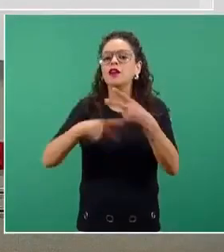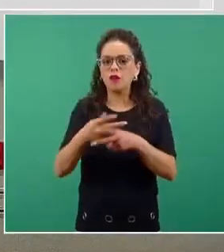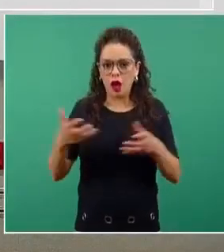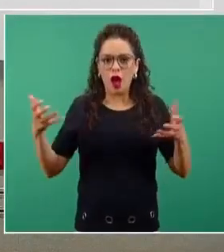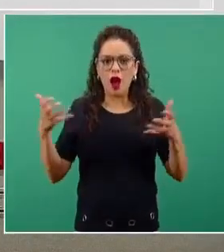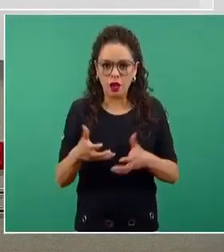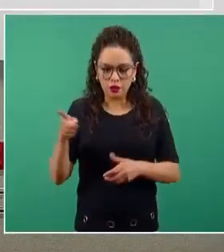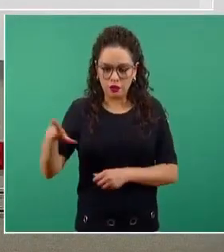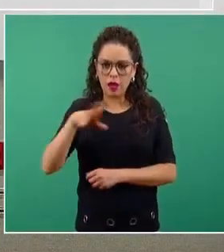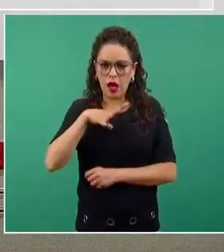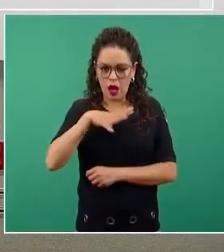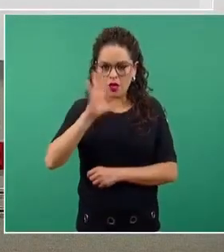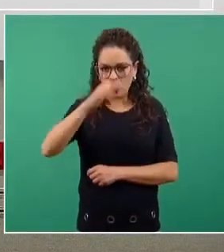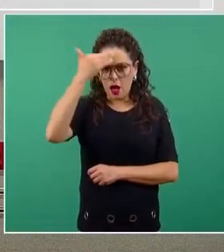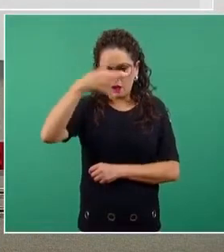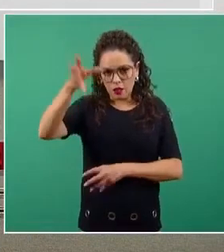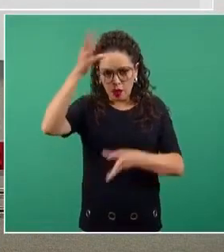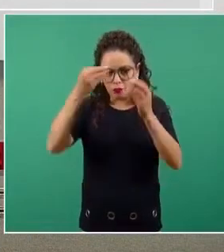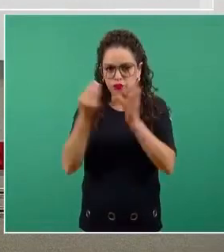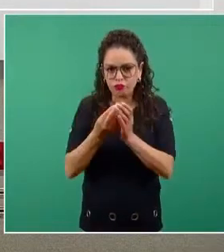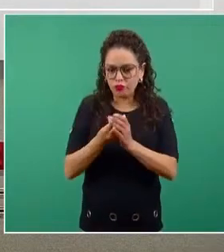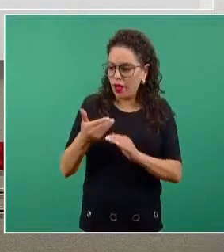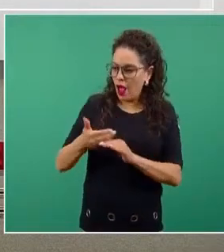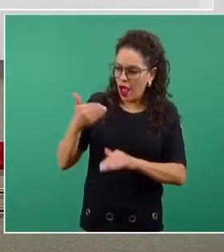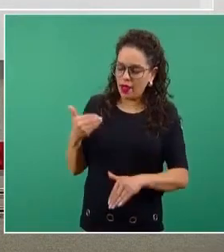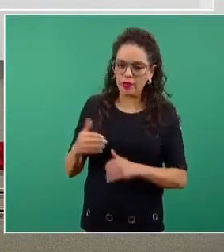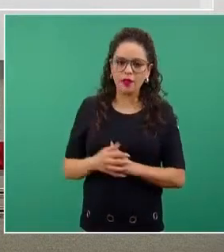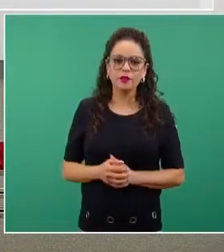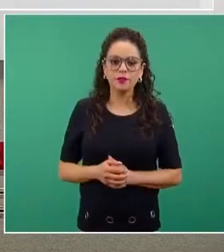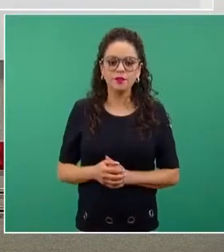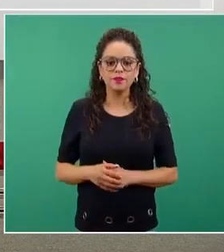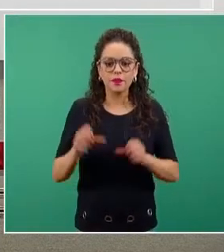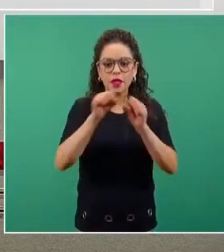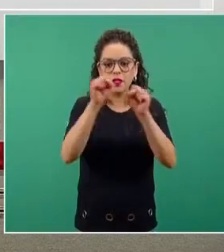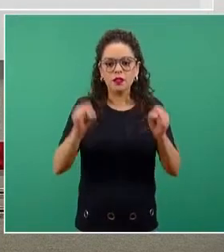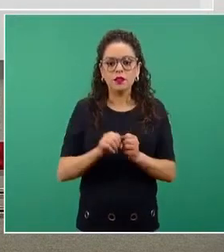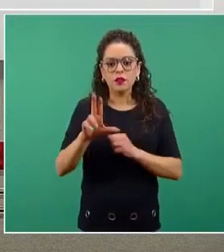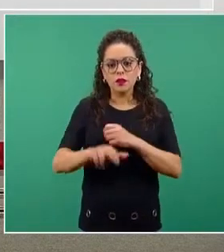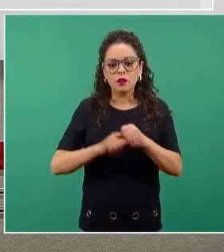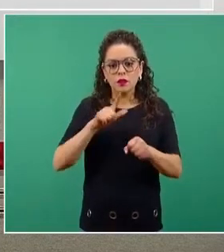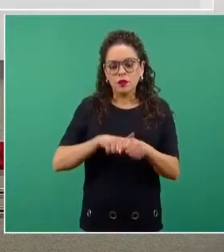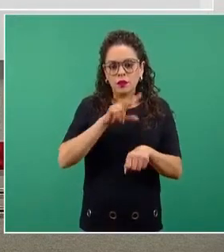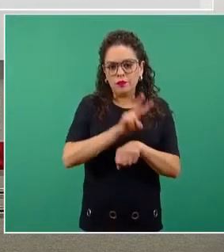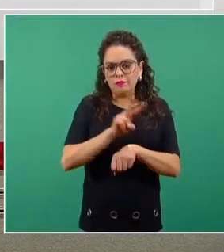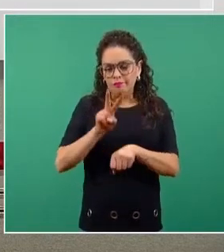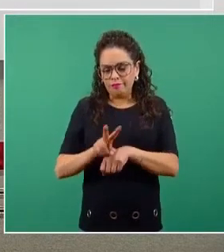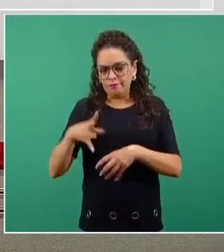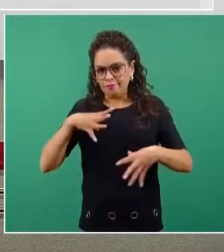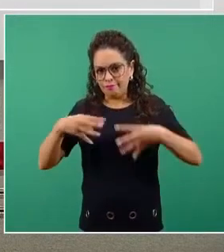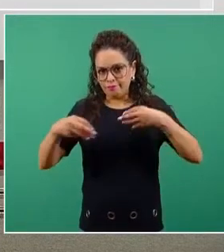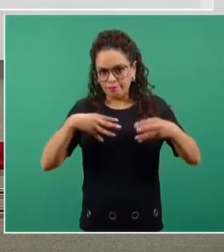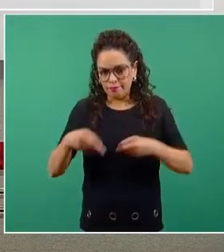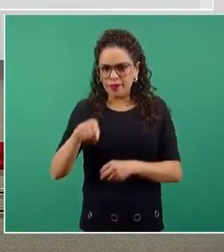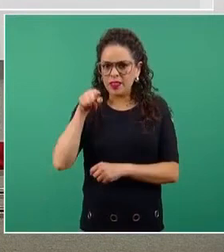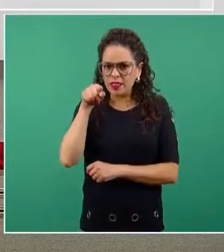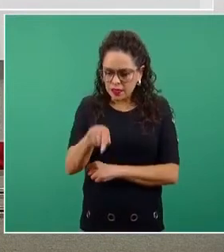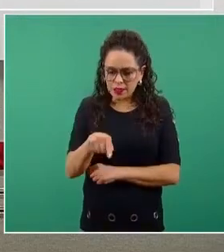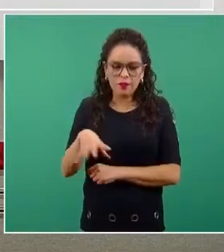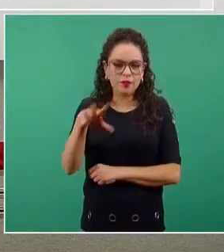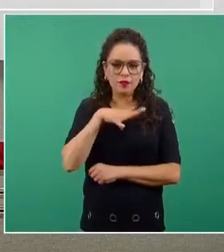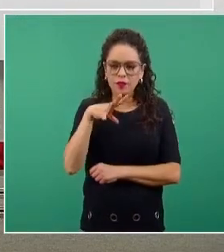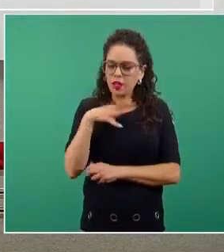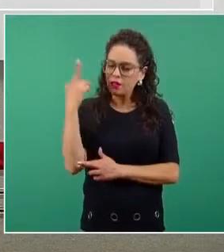pregunta, nosotros en el Sistema Nacional de Vigilancia Epidemiológica obviamente estamos monitoreando todos los